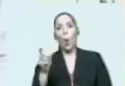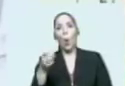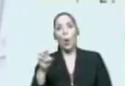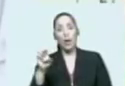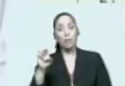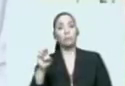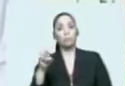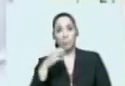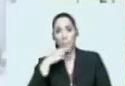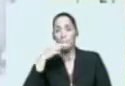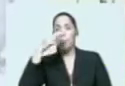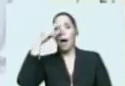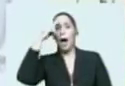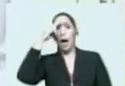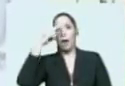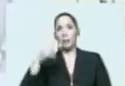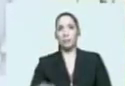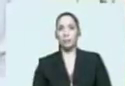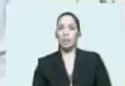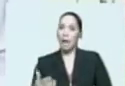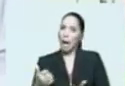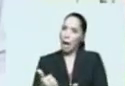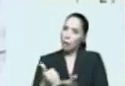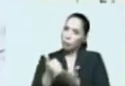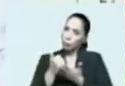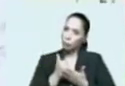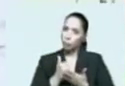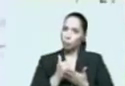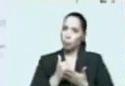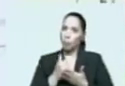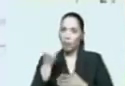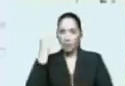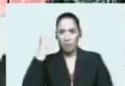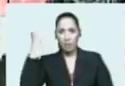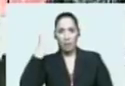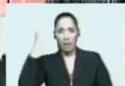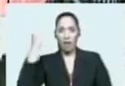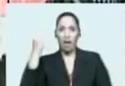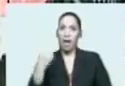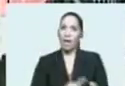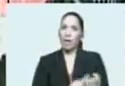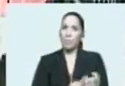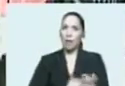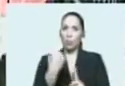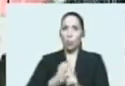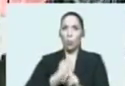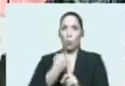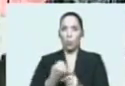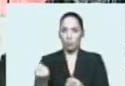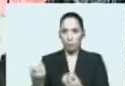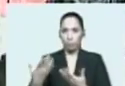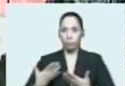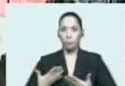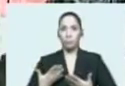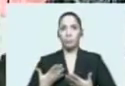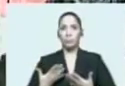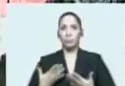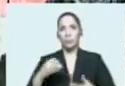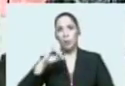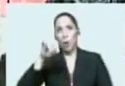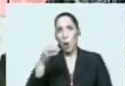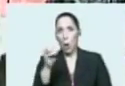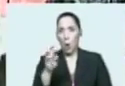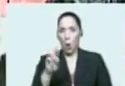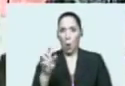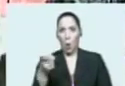que me dio con sus ideas y que me dio hermanos de lucha jorge es su historia la historia